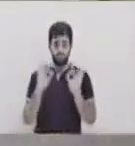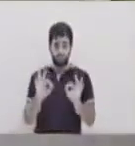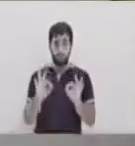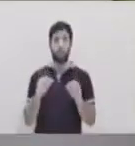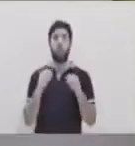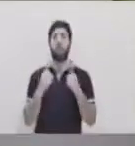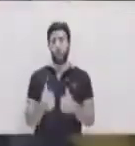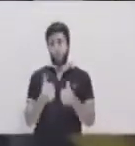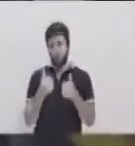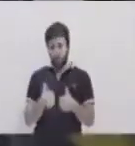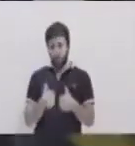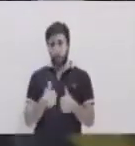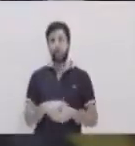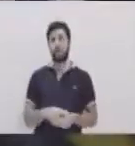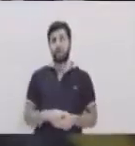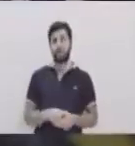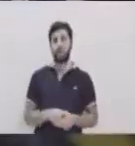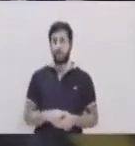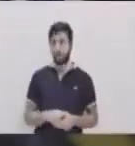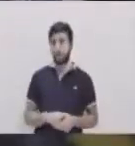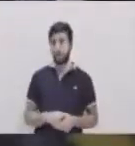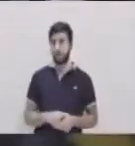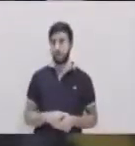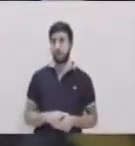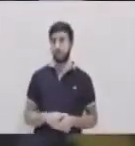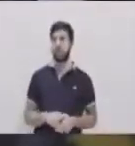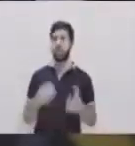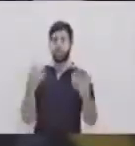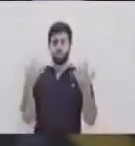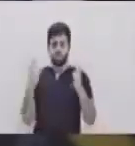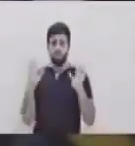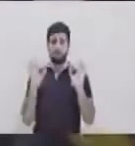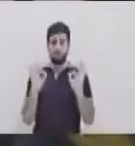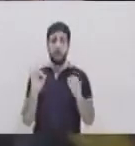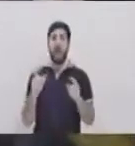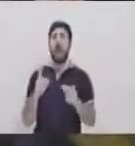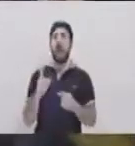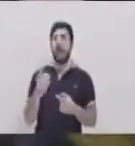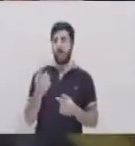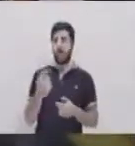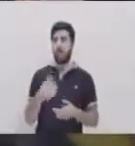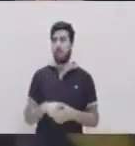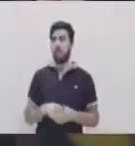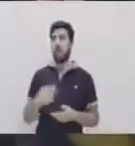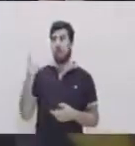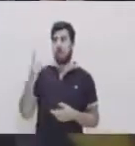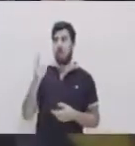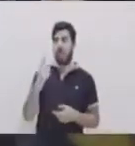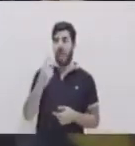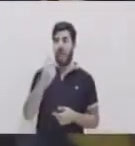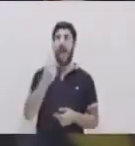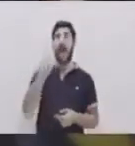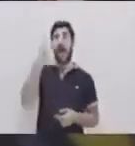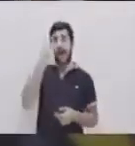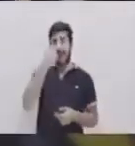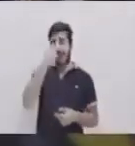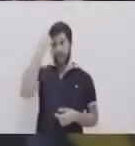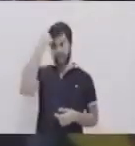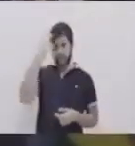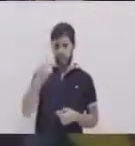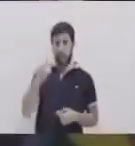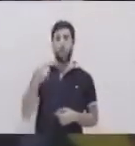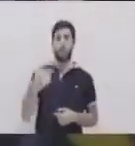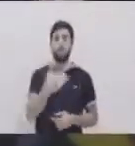Eso, muy bien. Un repaso rápido. Alto. ¿Dónde queda? En esta parte de acá.